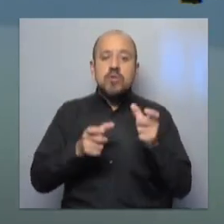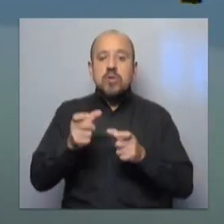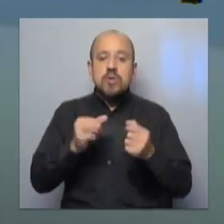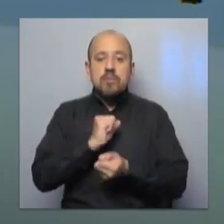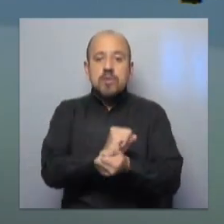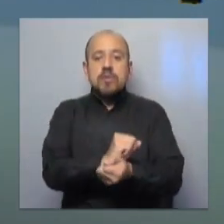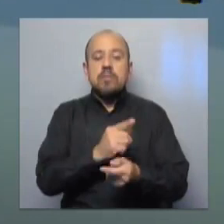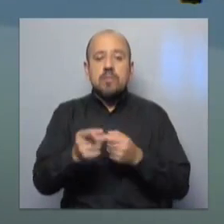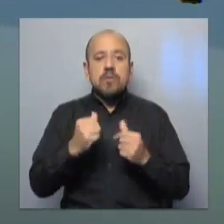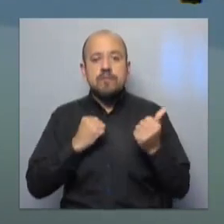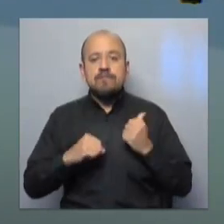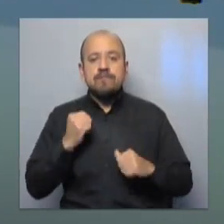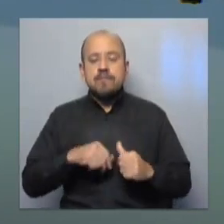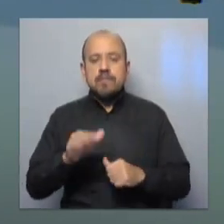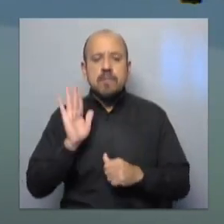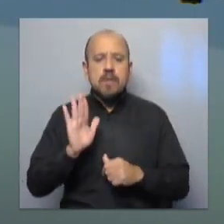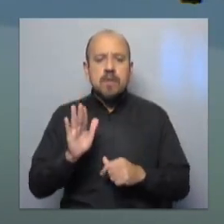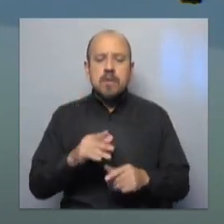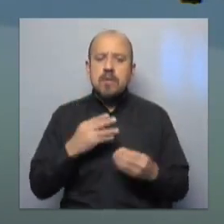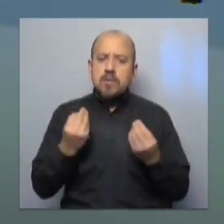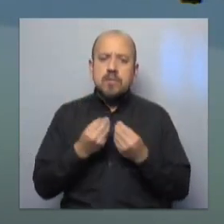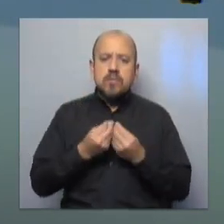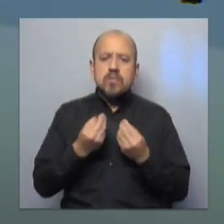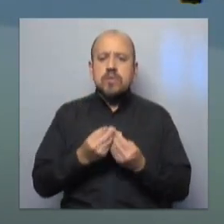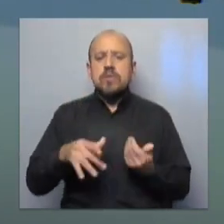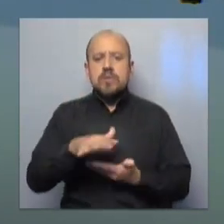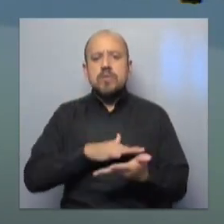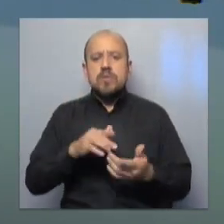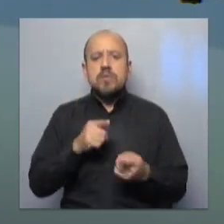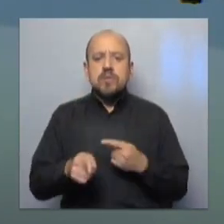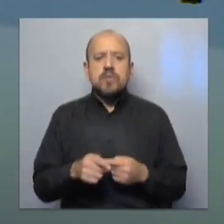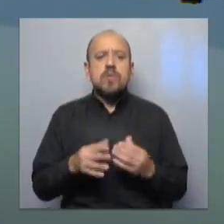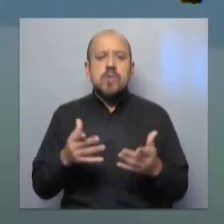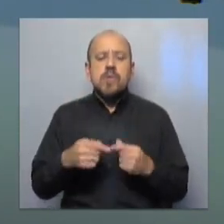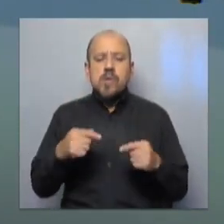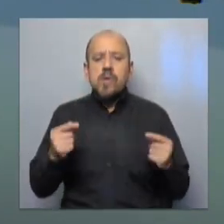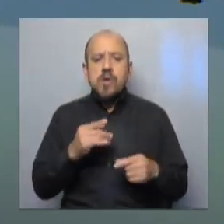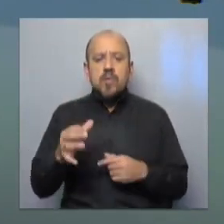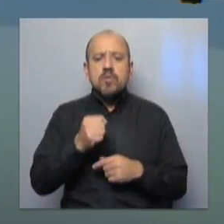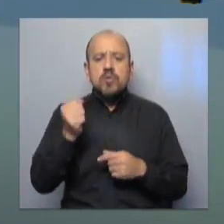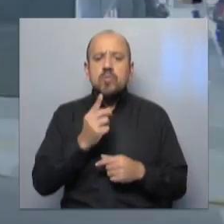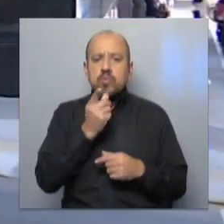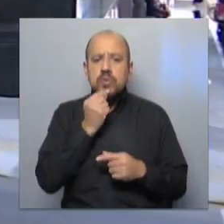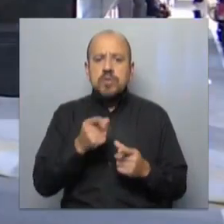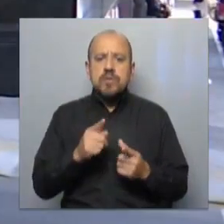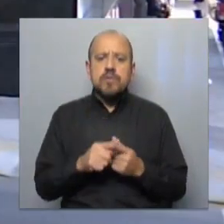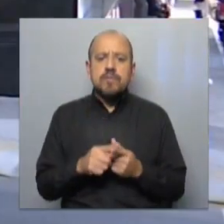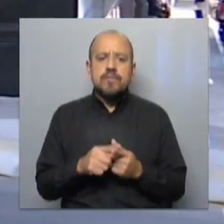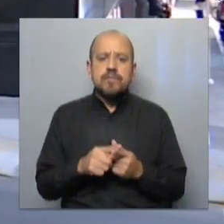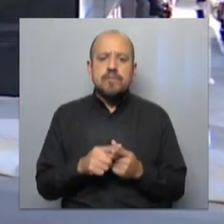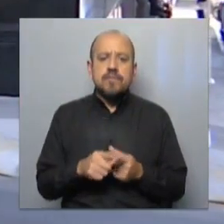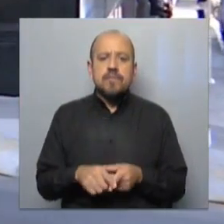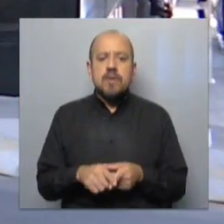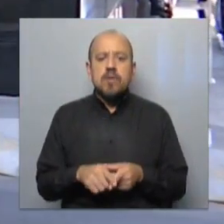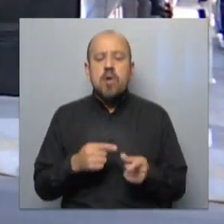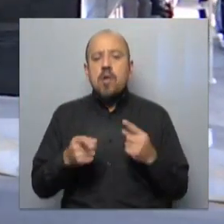por lesiones y por amenazas y muchas de estas situaciones refieren a casos de abuso policial de